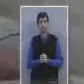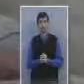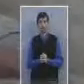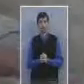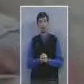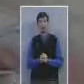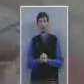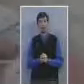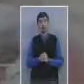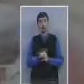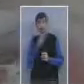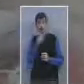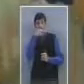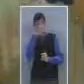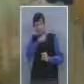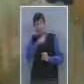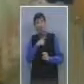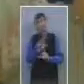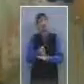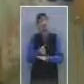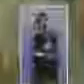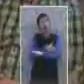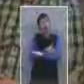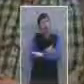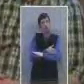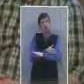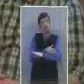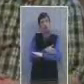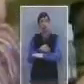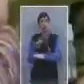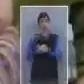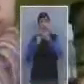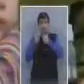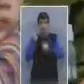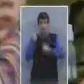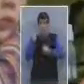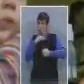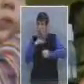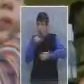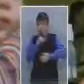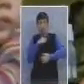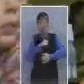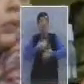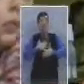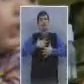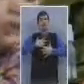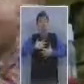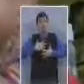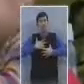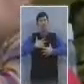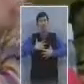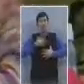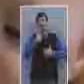Antes que ella consumiera leche, no podía respirar bien. Estaba todo el tiempo incómoda.